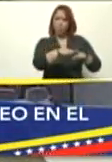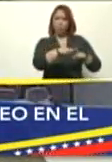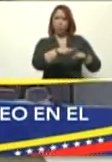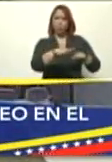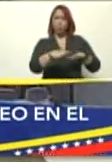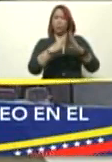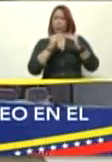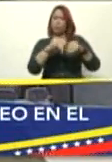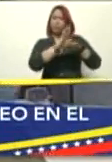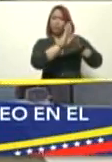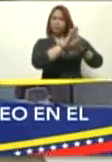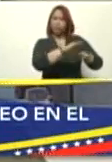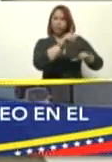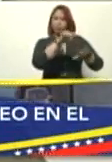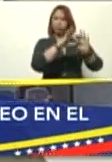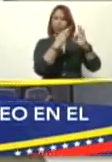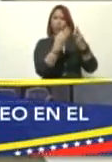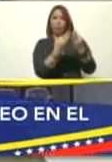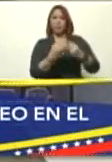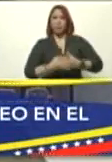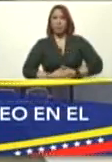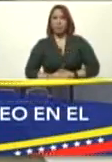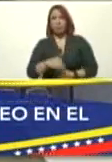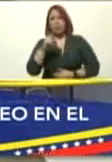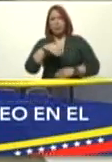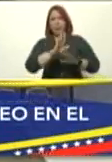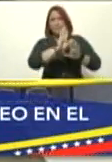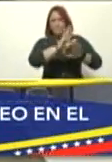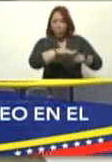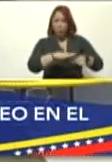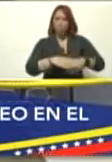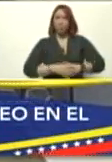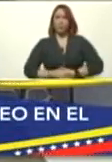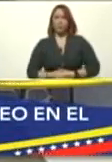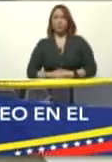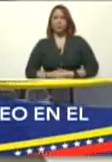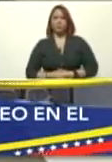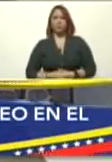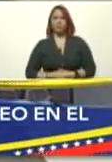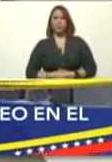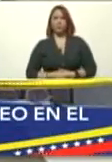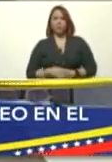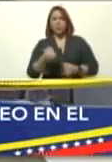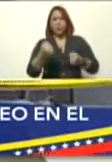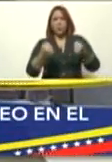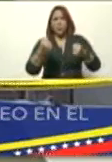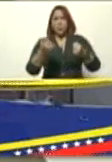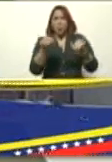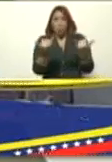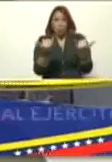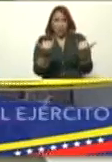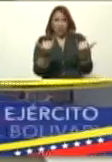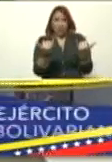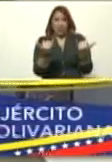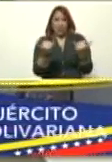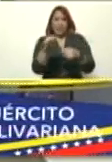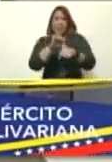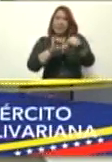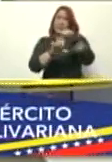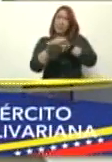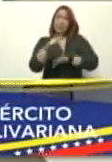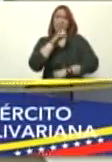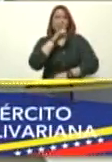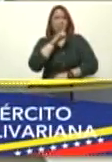todo el apoyo a esas familias y todo el apoyo a los pilotos que están en este momento